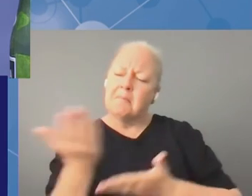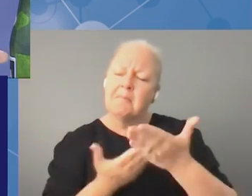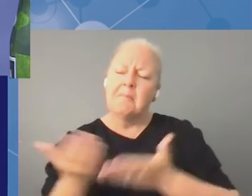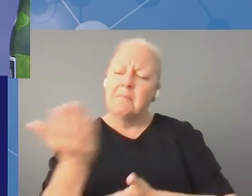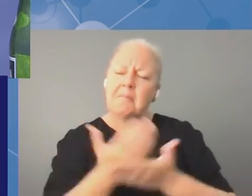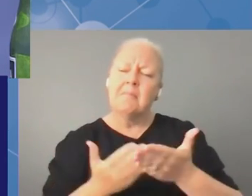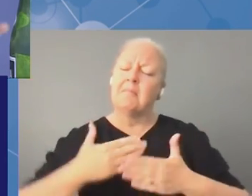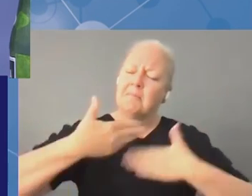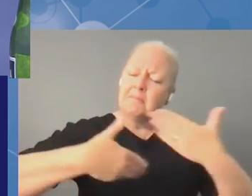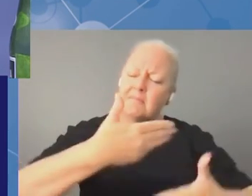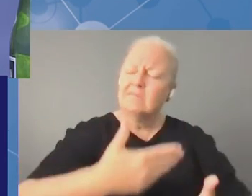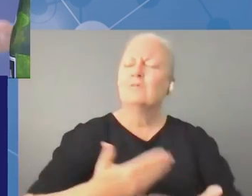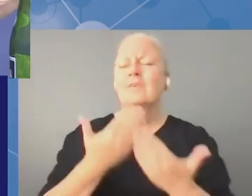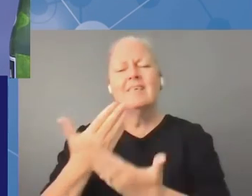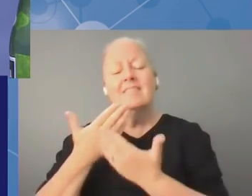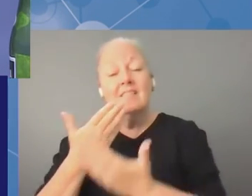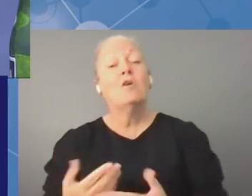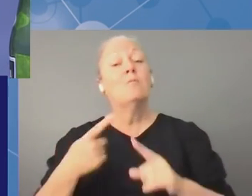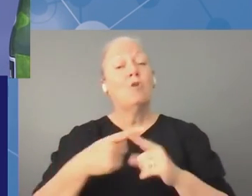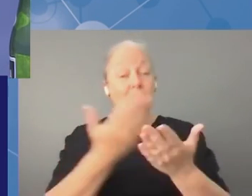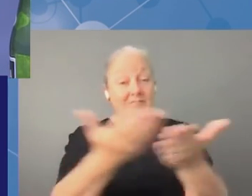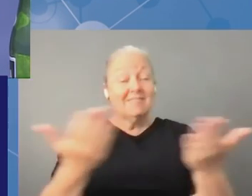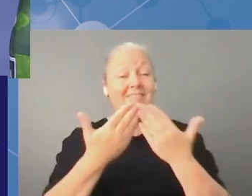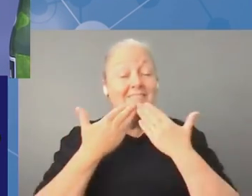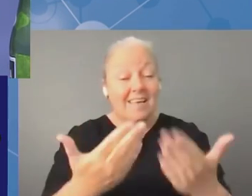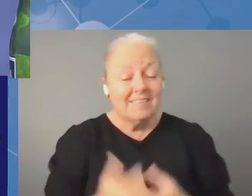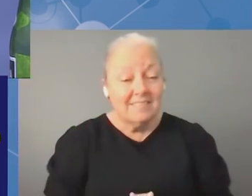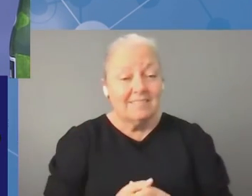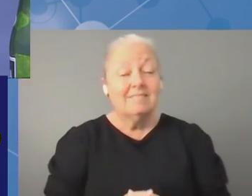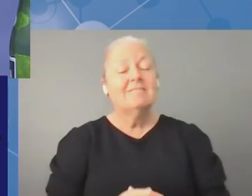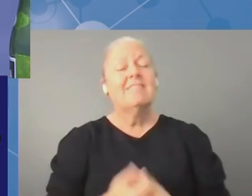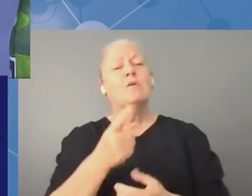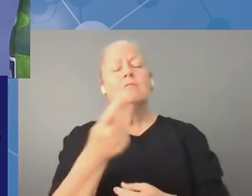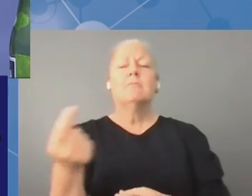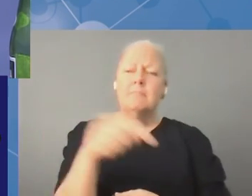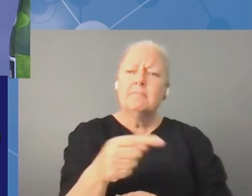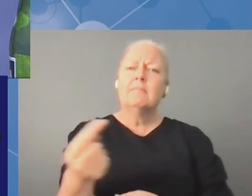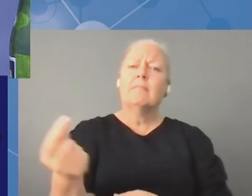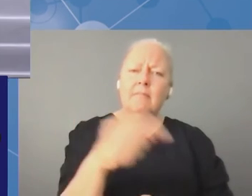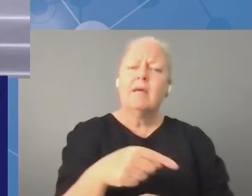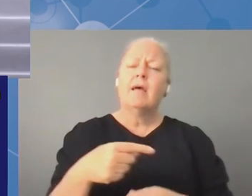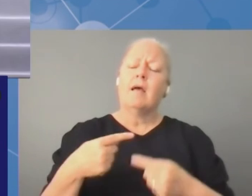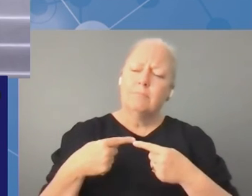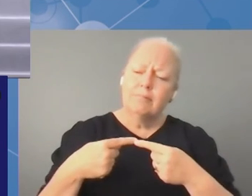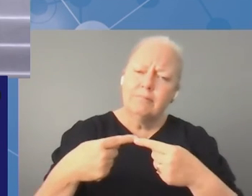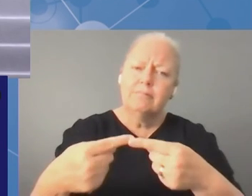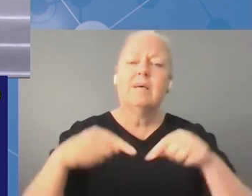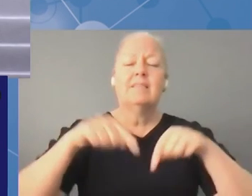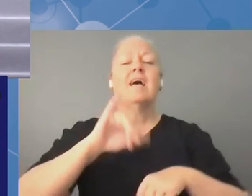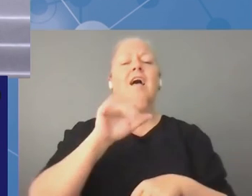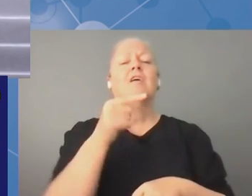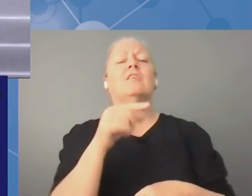este equipo, porque habéis compartido vuestra perspectiva y vuestro trabajo también.